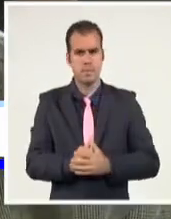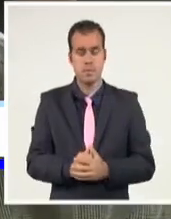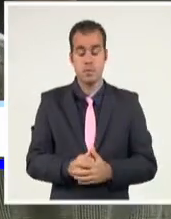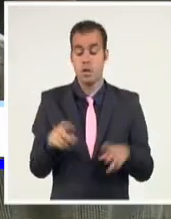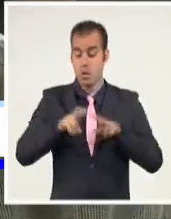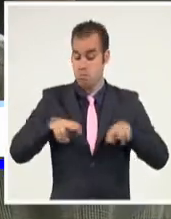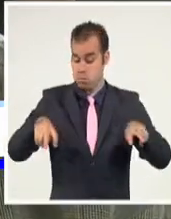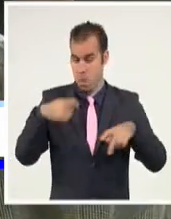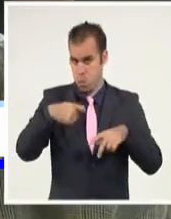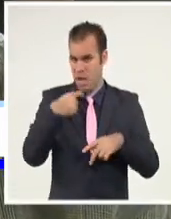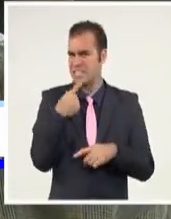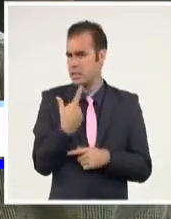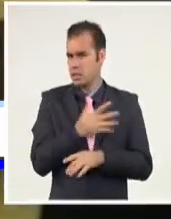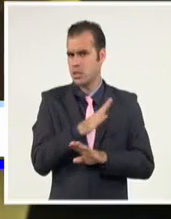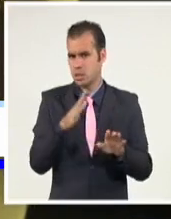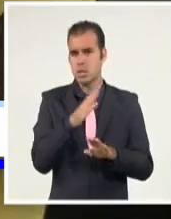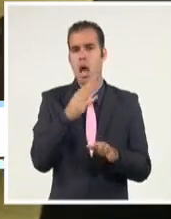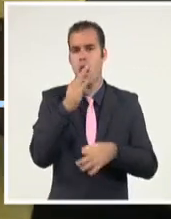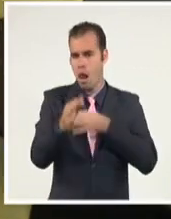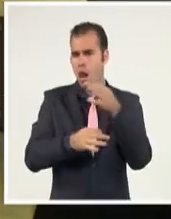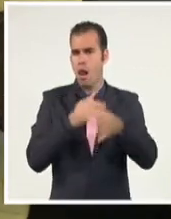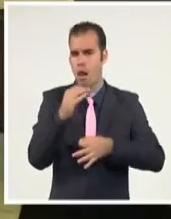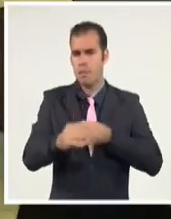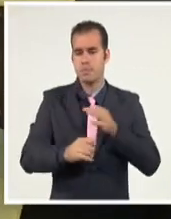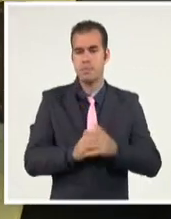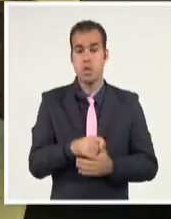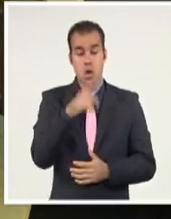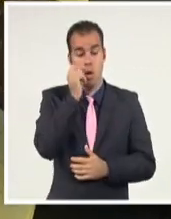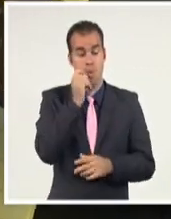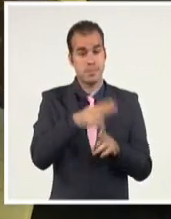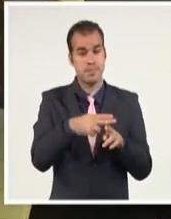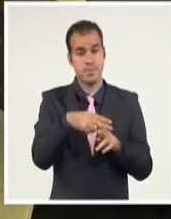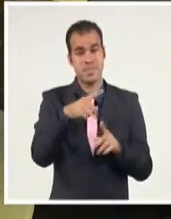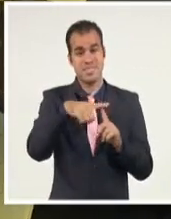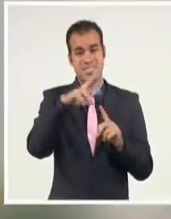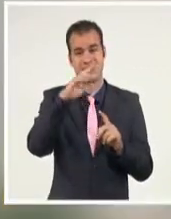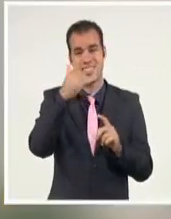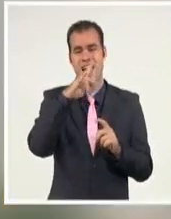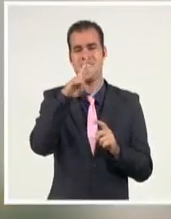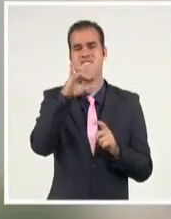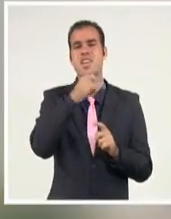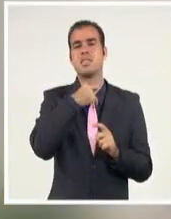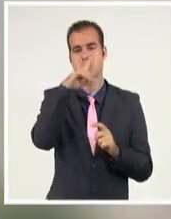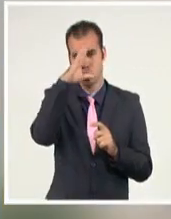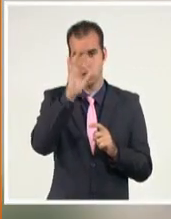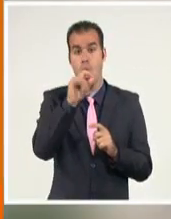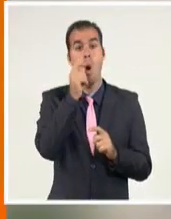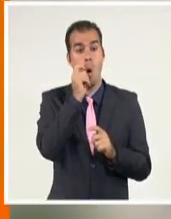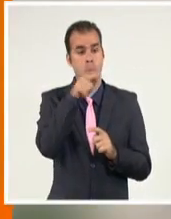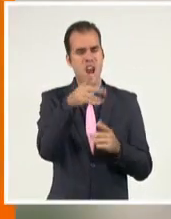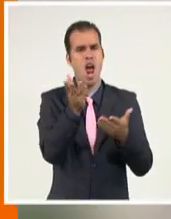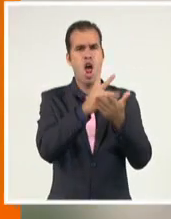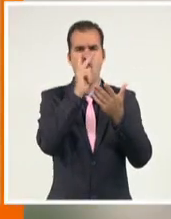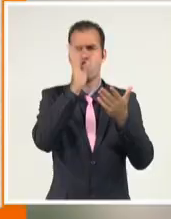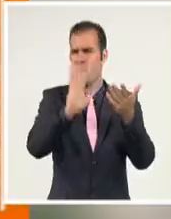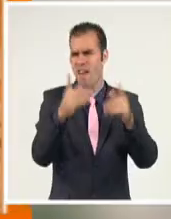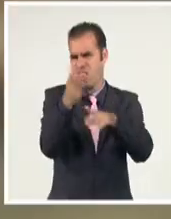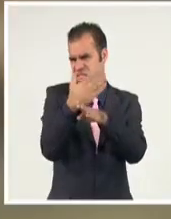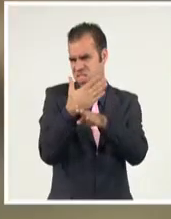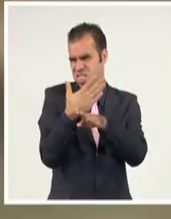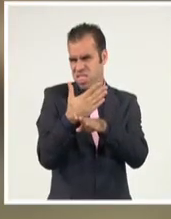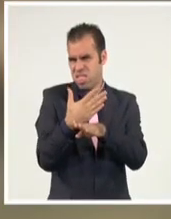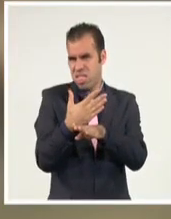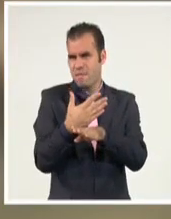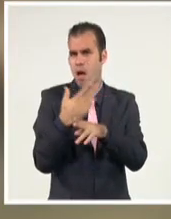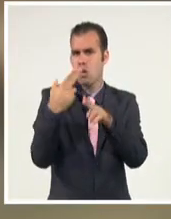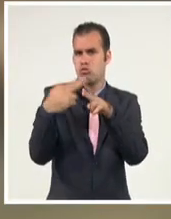encabezado por Miguel Barnett. Travieso es autor tanto de cuentos como novelas, entre los que destacan Cuando la noche muera, Llueve sobre La Habana